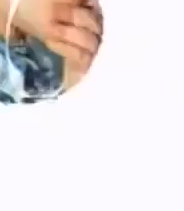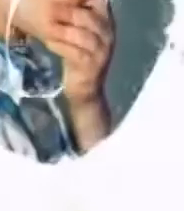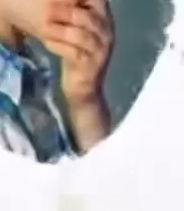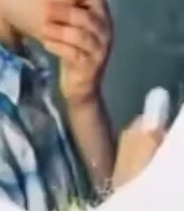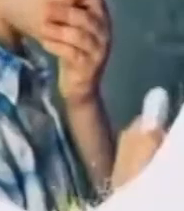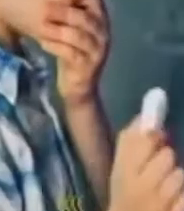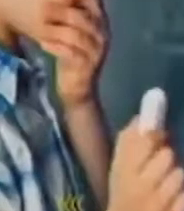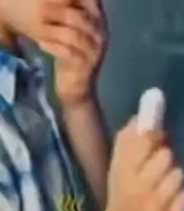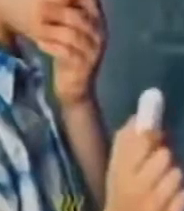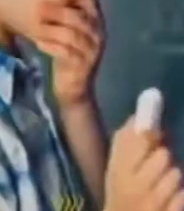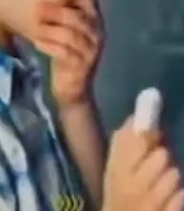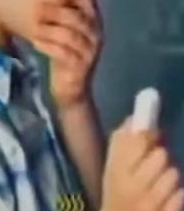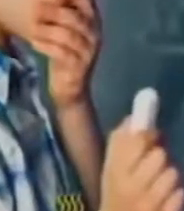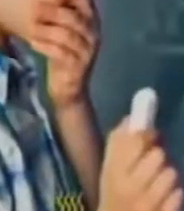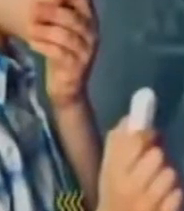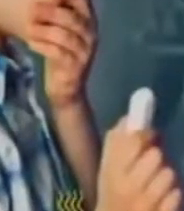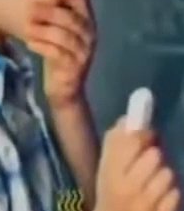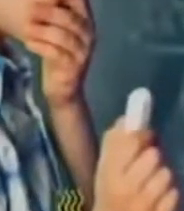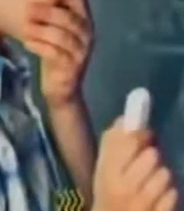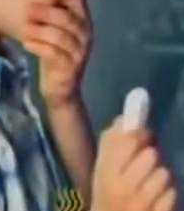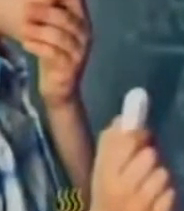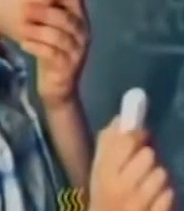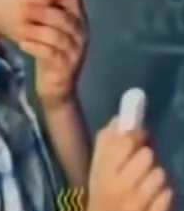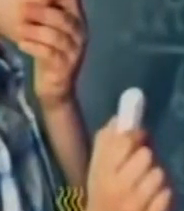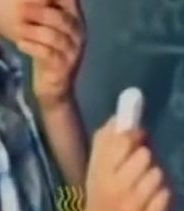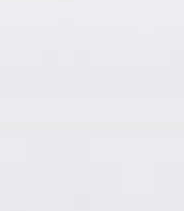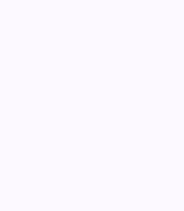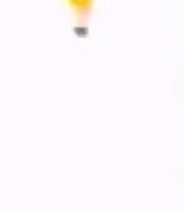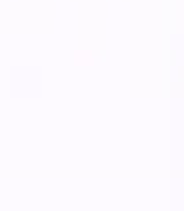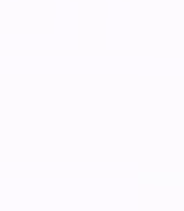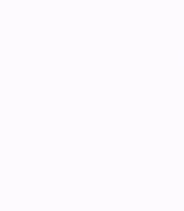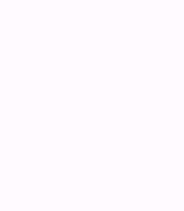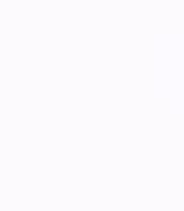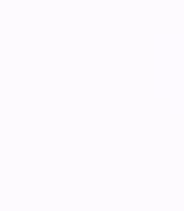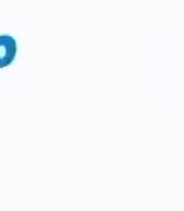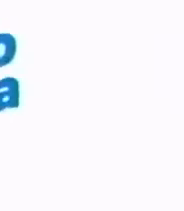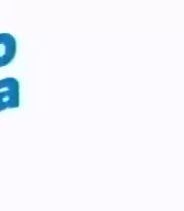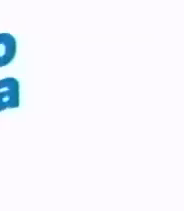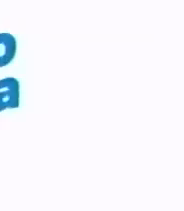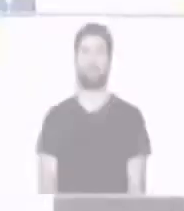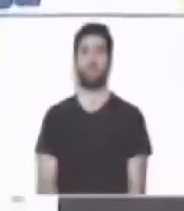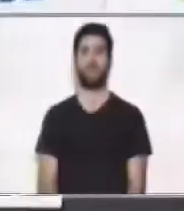A continuación, Matemática Quinto Primaria.